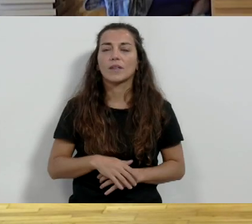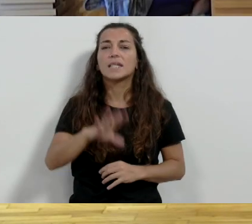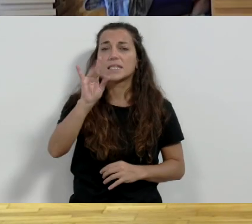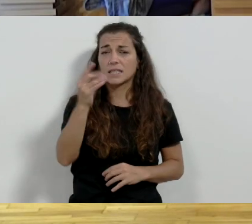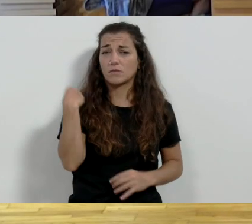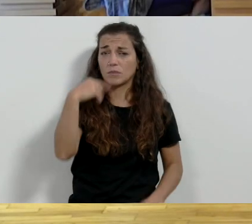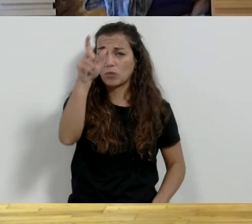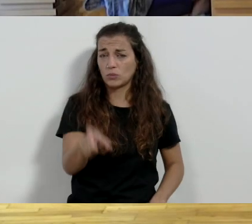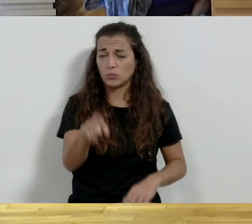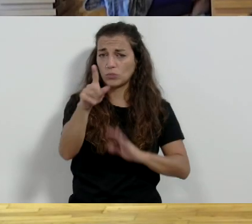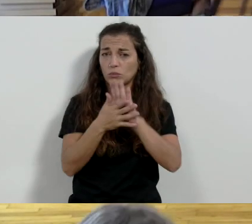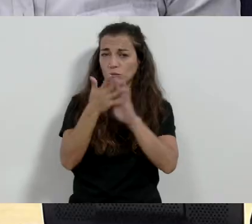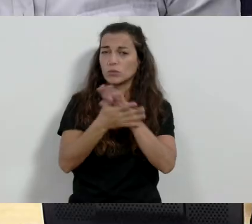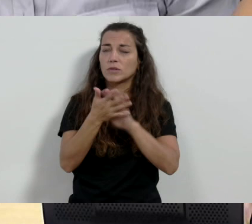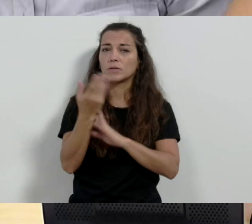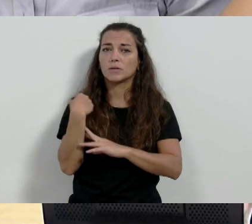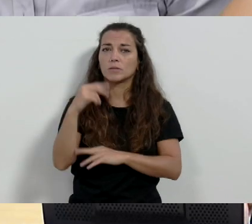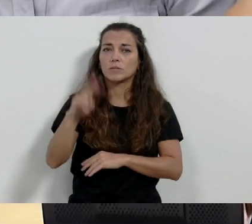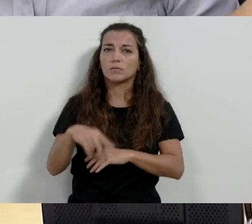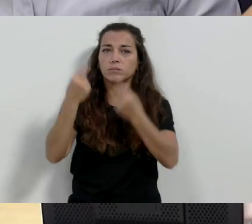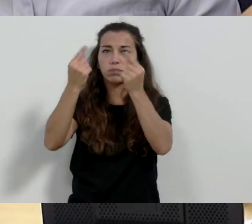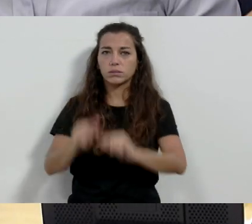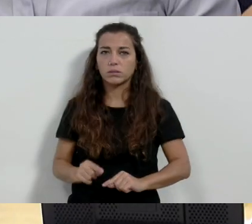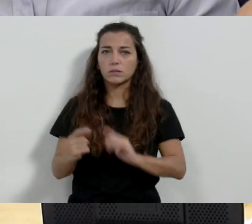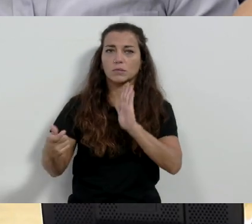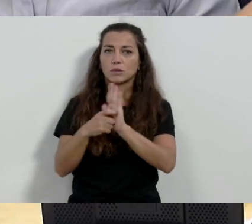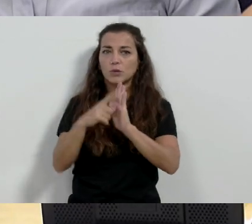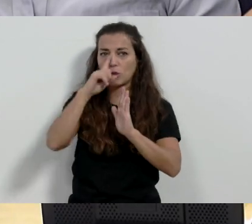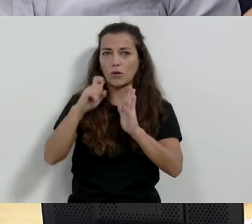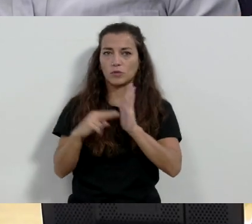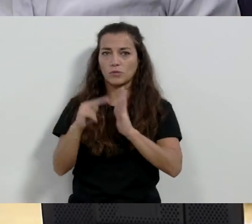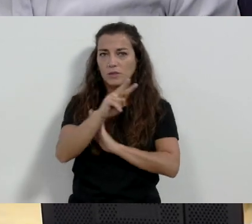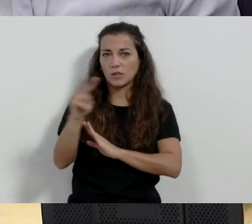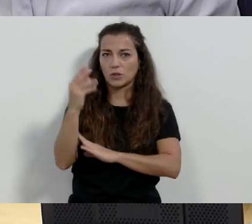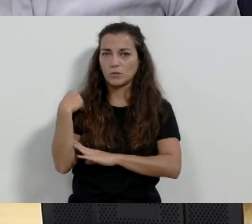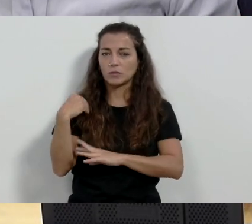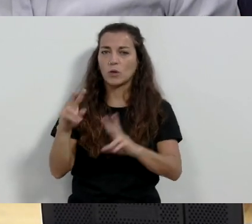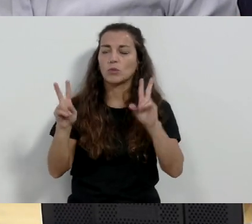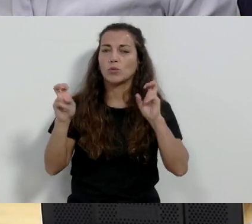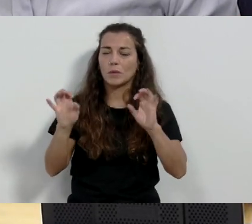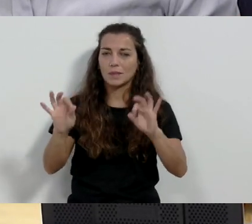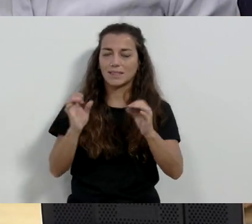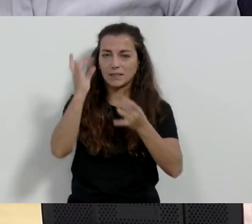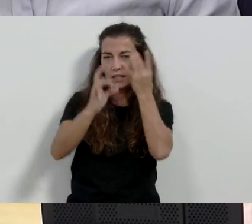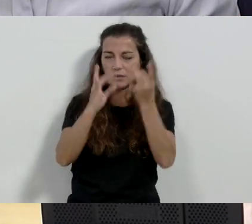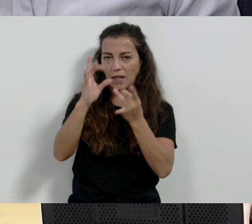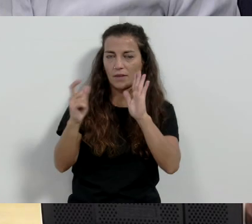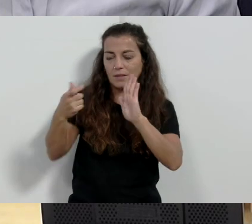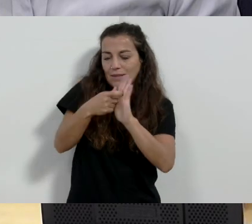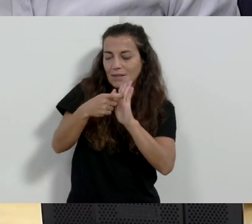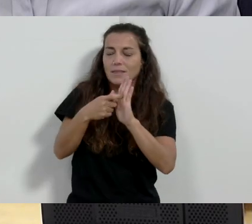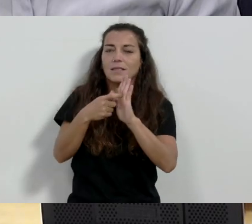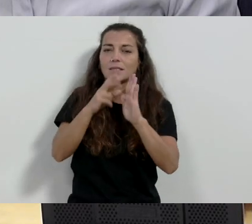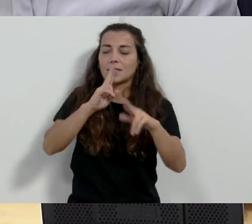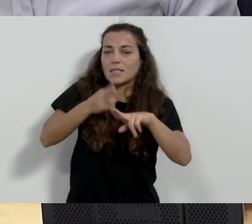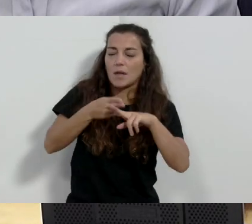usted lo ha dicho, es una partida que además de reciente creación, este presupuesto del año 22, es una partida nueva, actividades conveniadas, se